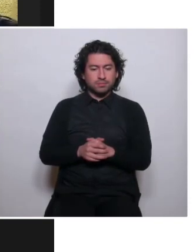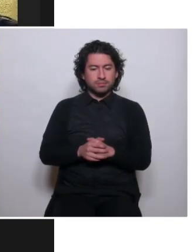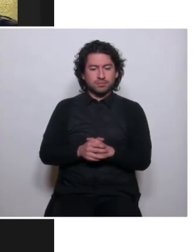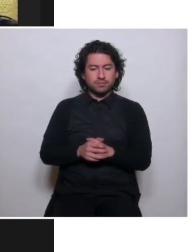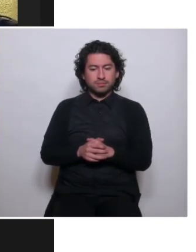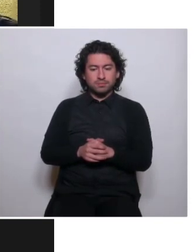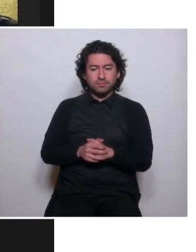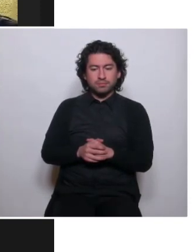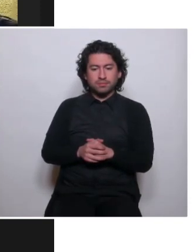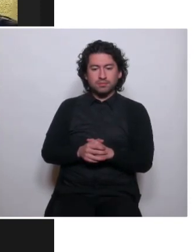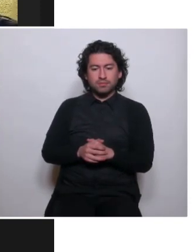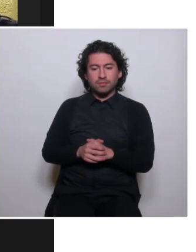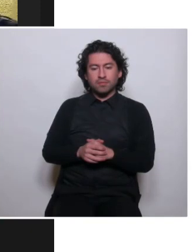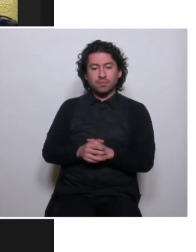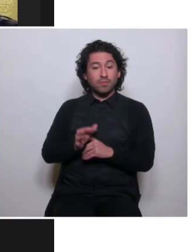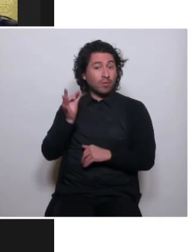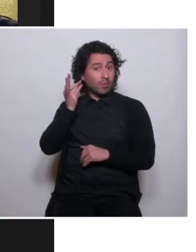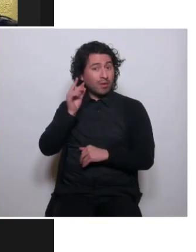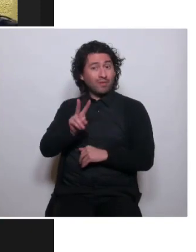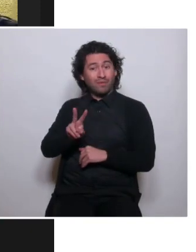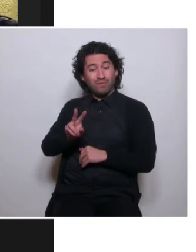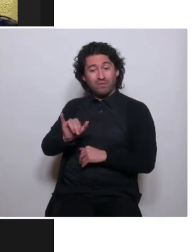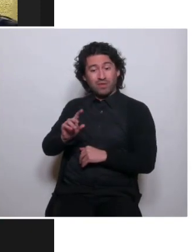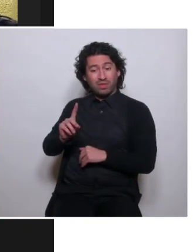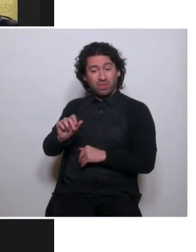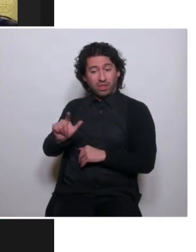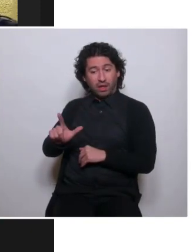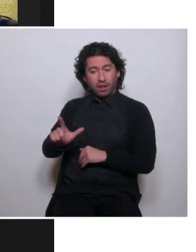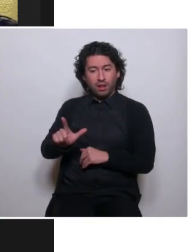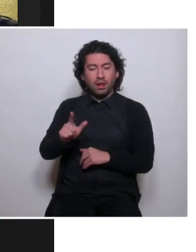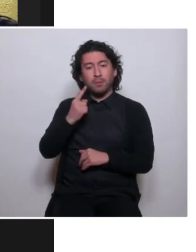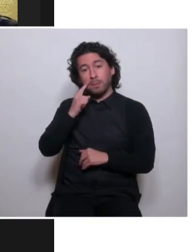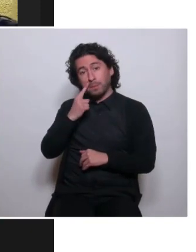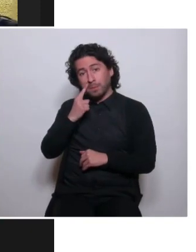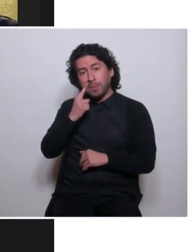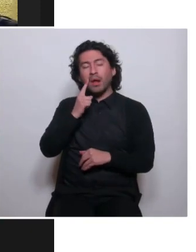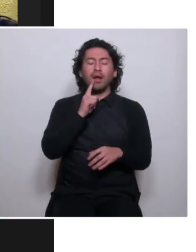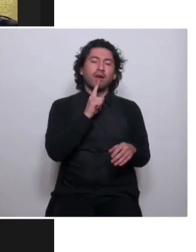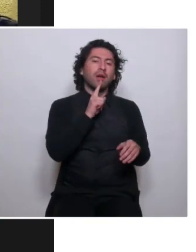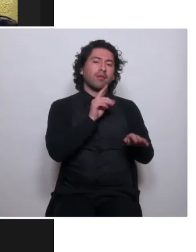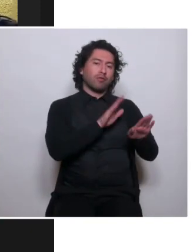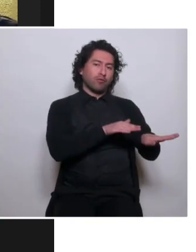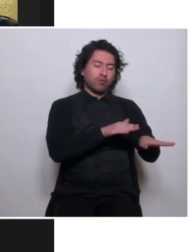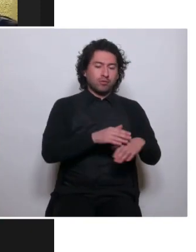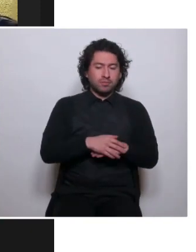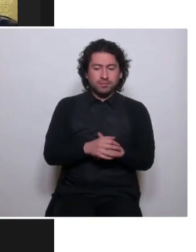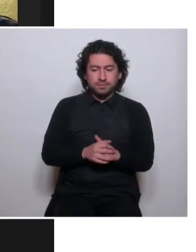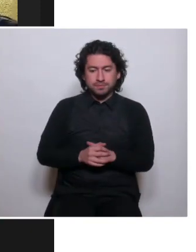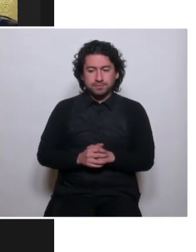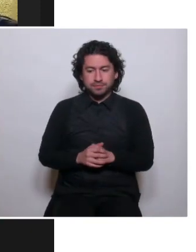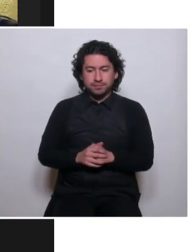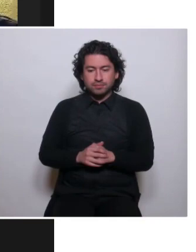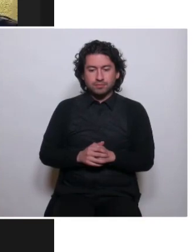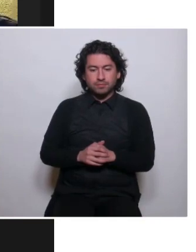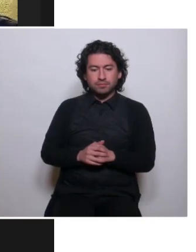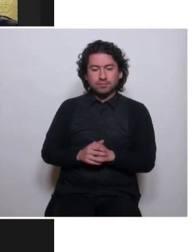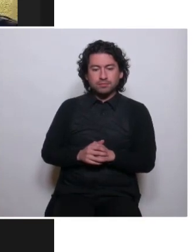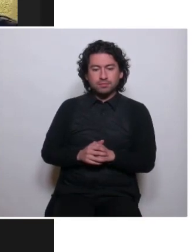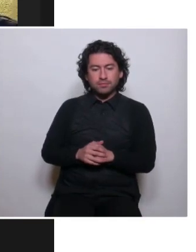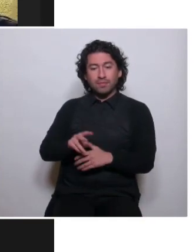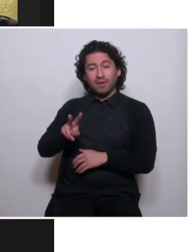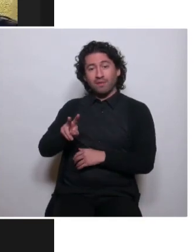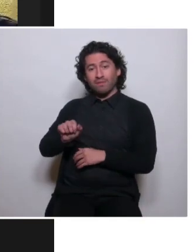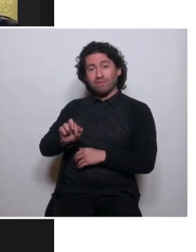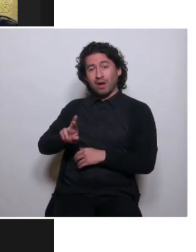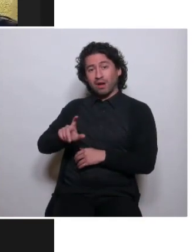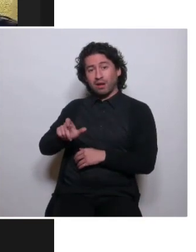Señora Loreto Vidal. A favor, señor secretario. Señora Margarita